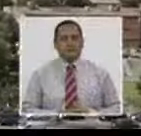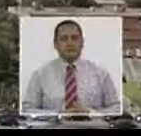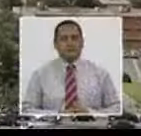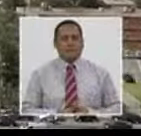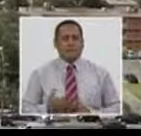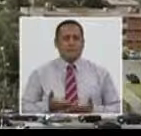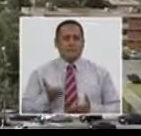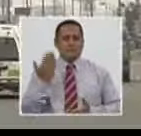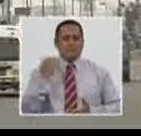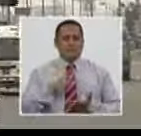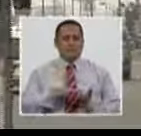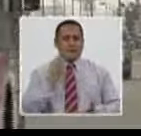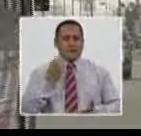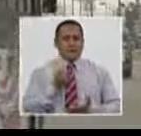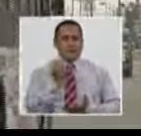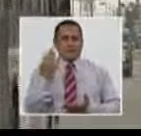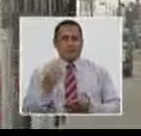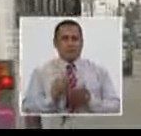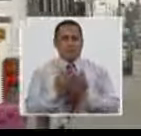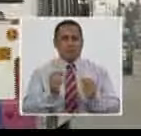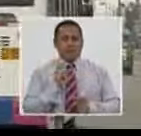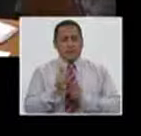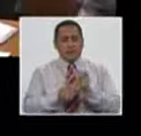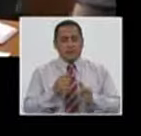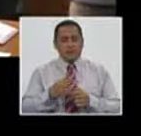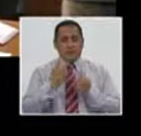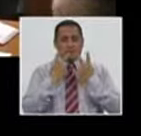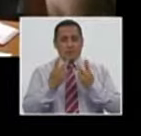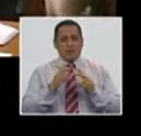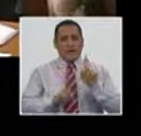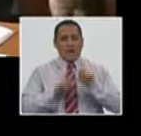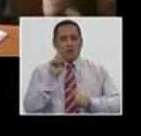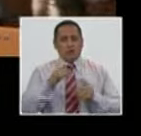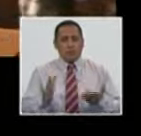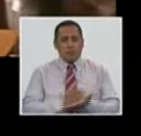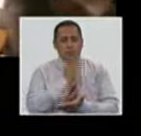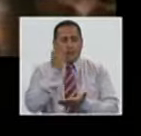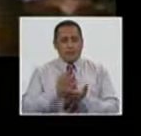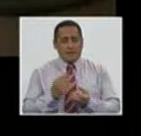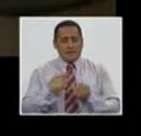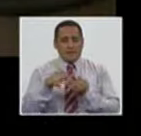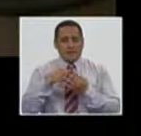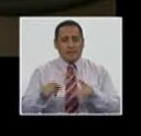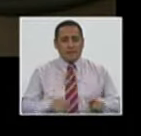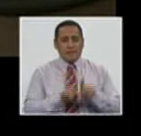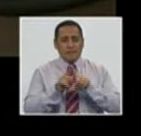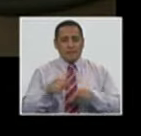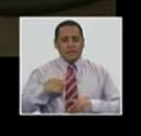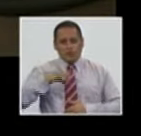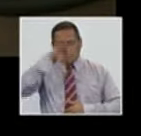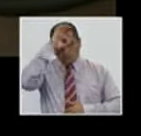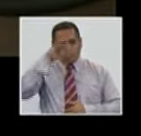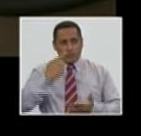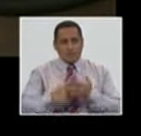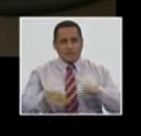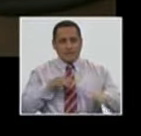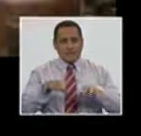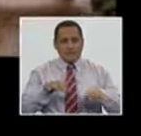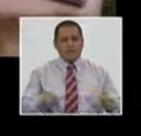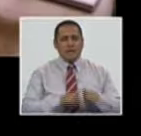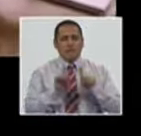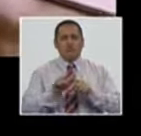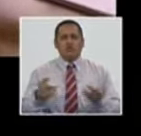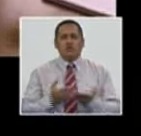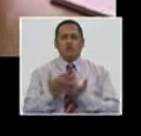en más de una oportunidad muchos nos hemos visto frente a situaciones ante las cuales no sabemos qué hacer